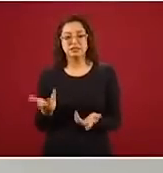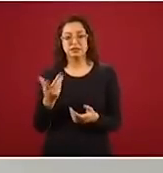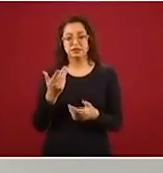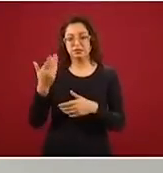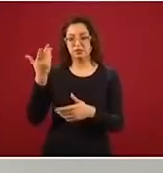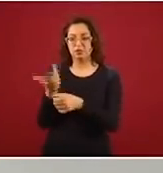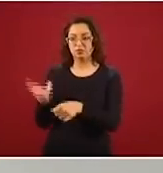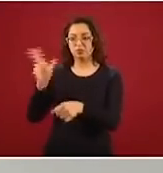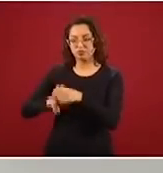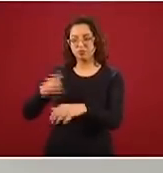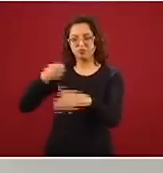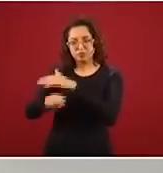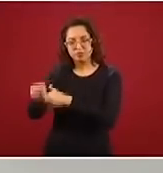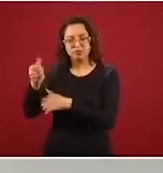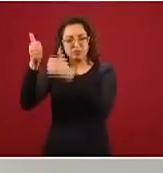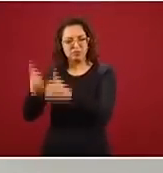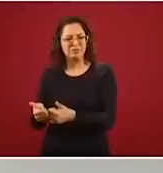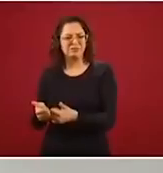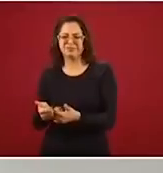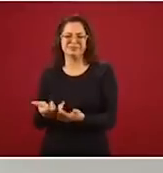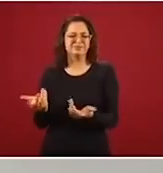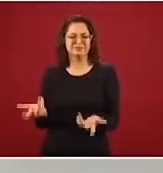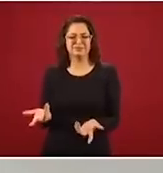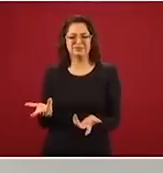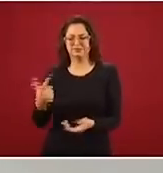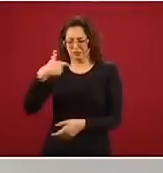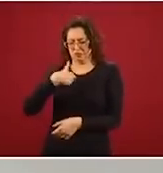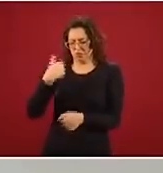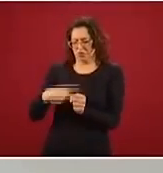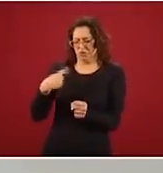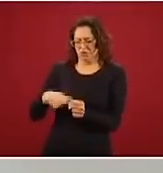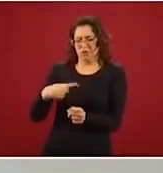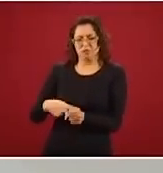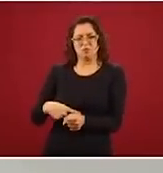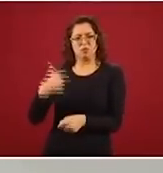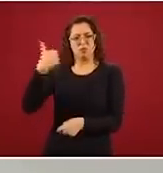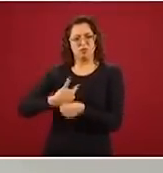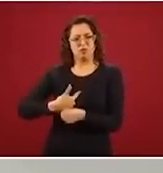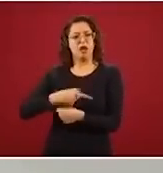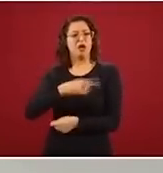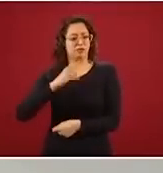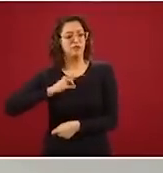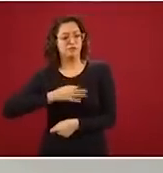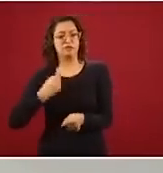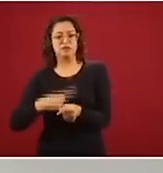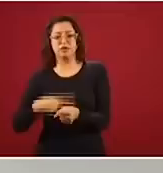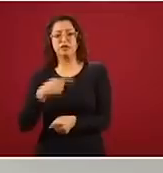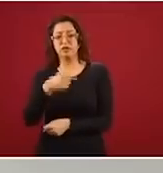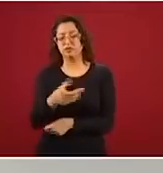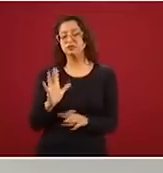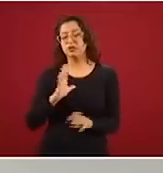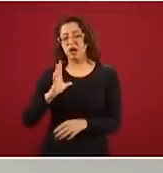clínico. Es decir, de nada le sirve a un paciente saber que tiene coronavirus o al médico saber que está tratando una persona